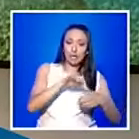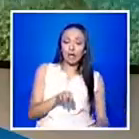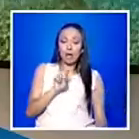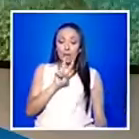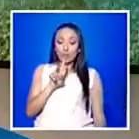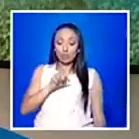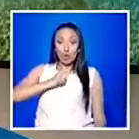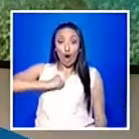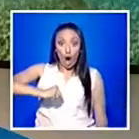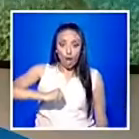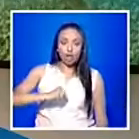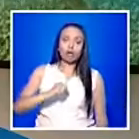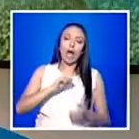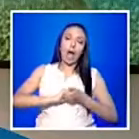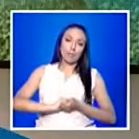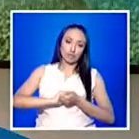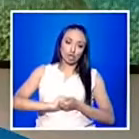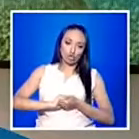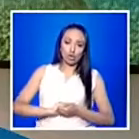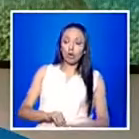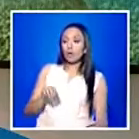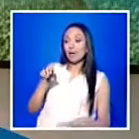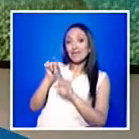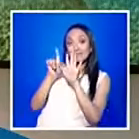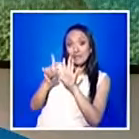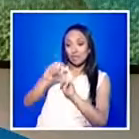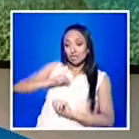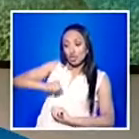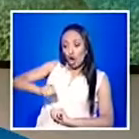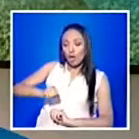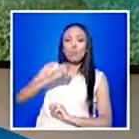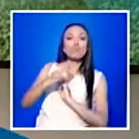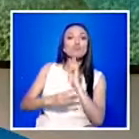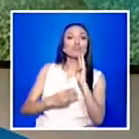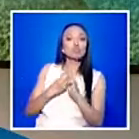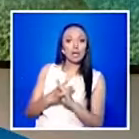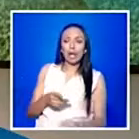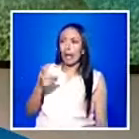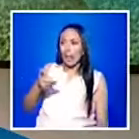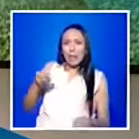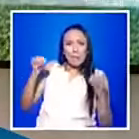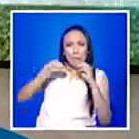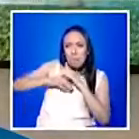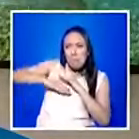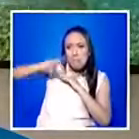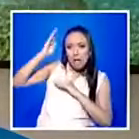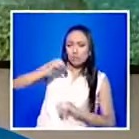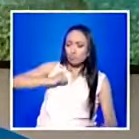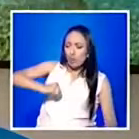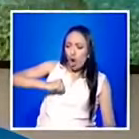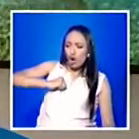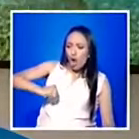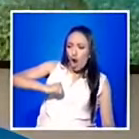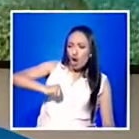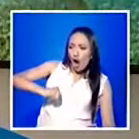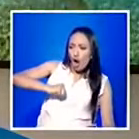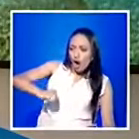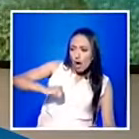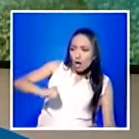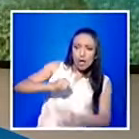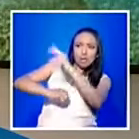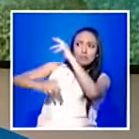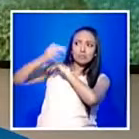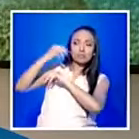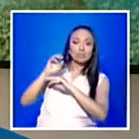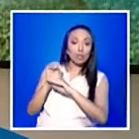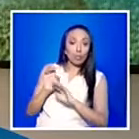en mundiales de fútbol. Son las 42 conquistas. Es el máximo anotador en mundiales en la historia de Ecuador.